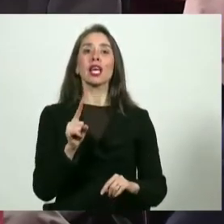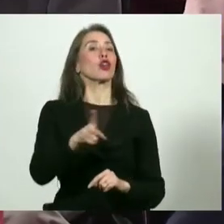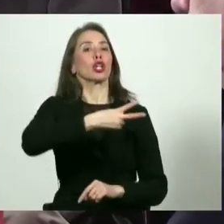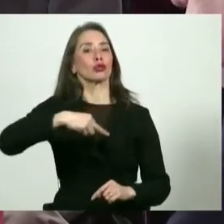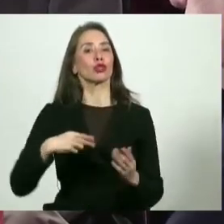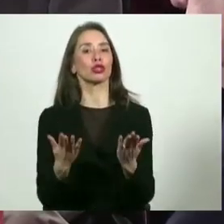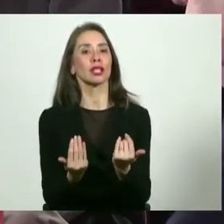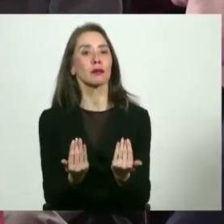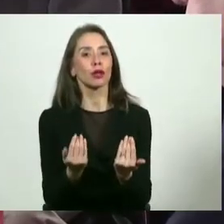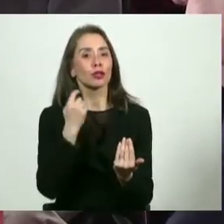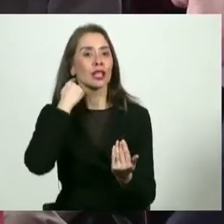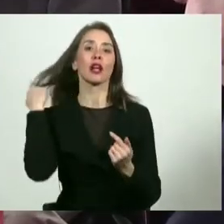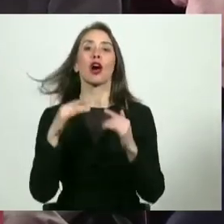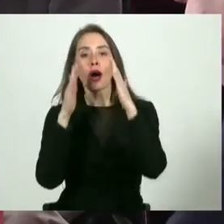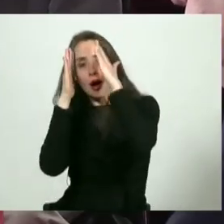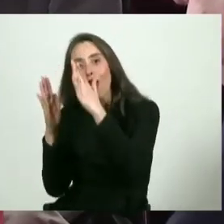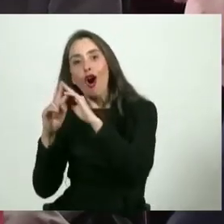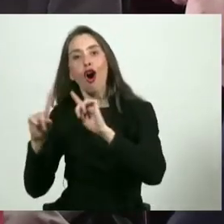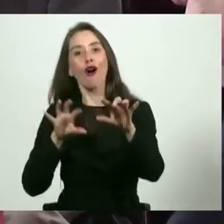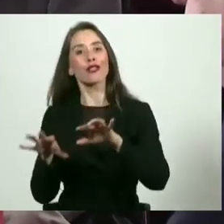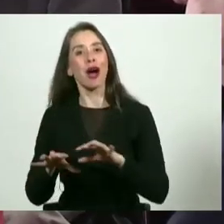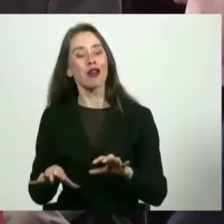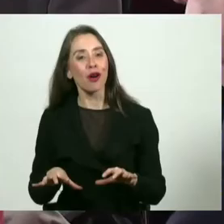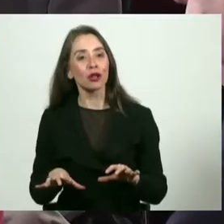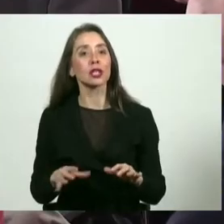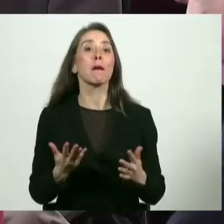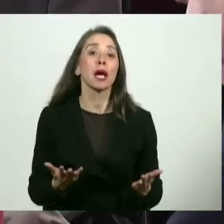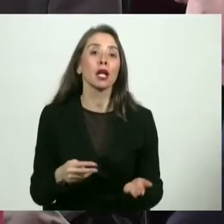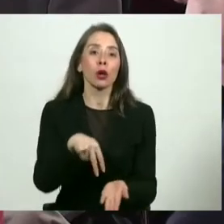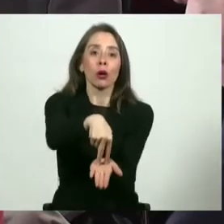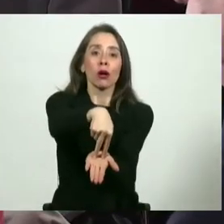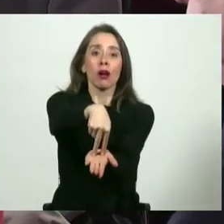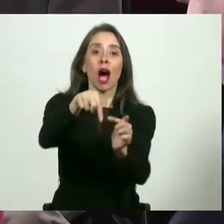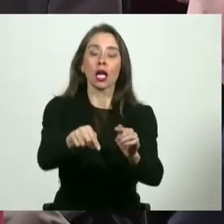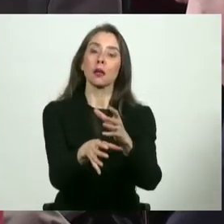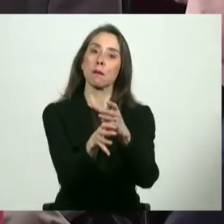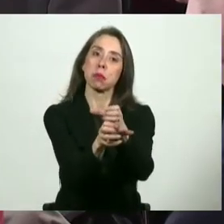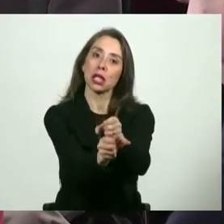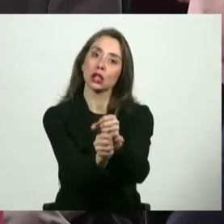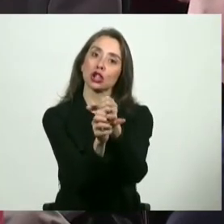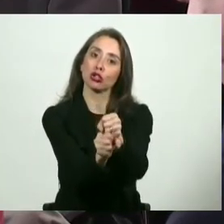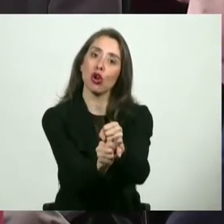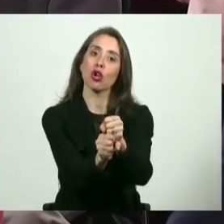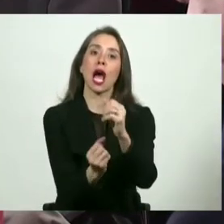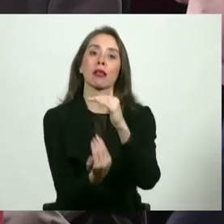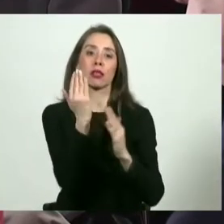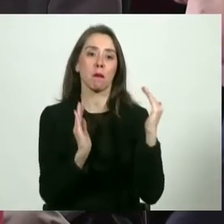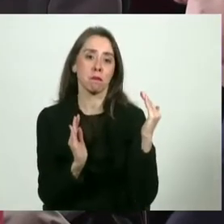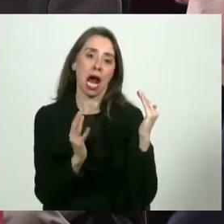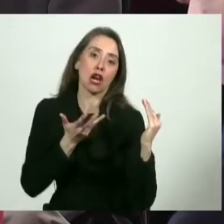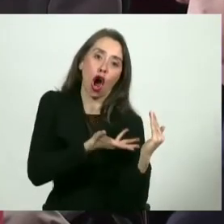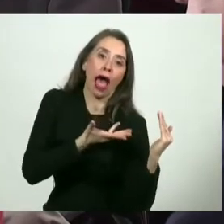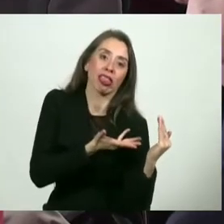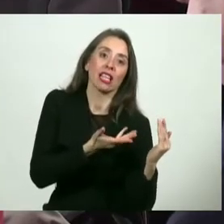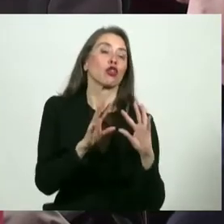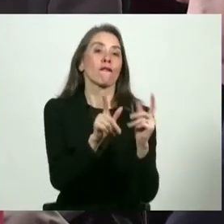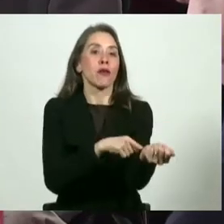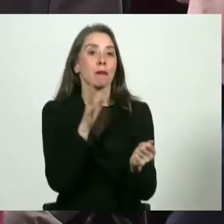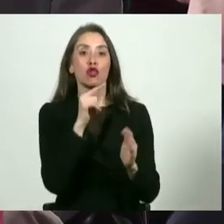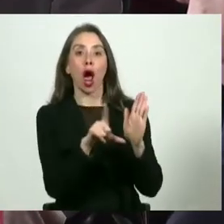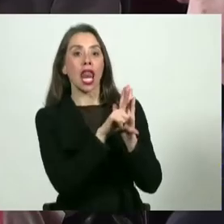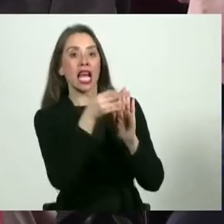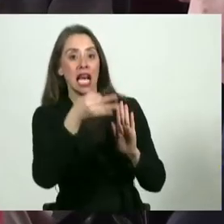agotador. Ahora, ¿cuál es el rol de las fundaciones y personalmente la que yo presido? Es a desaparecer. O sea, nosotros queremos